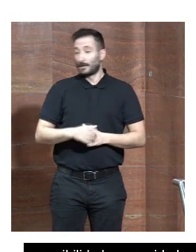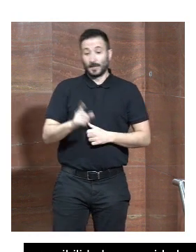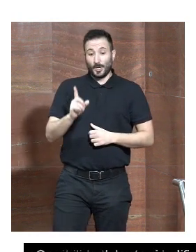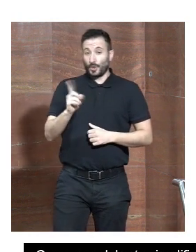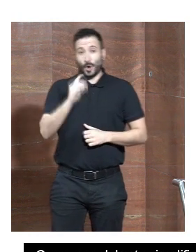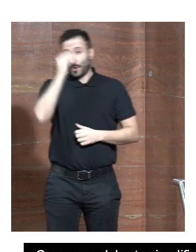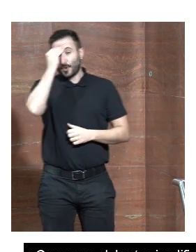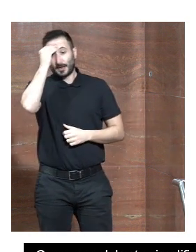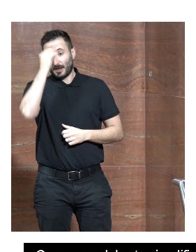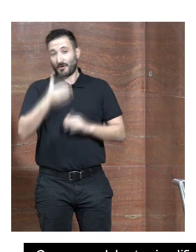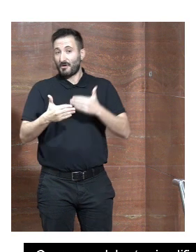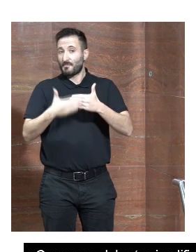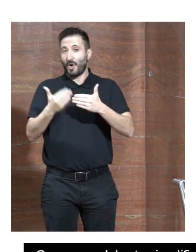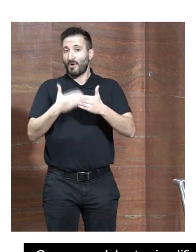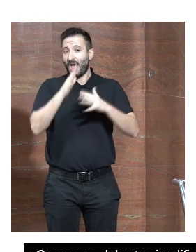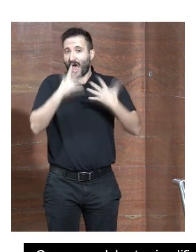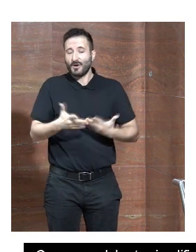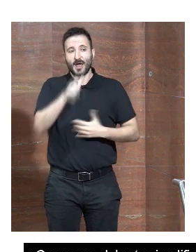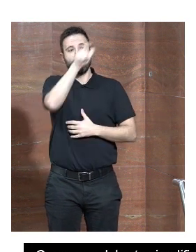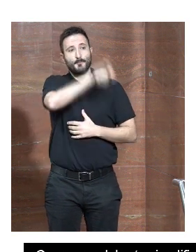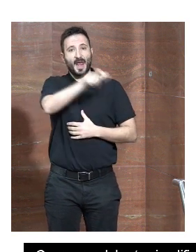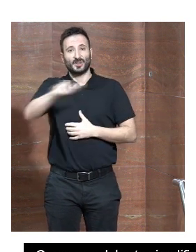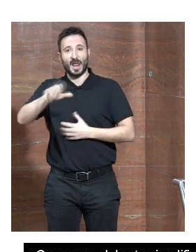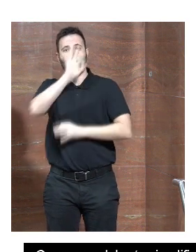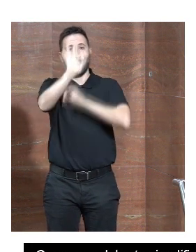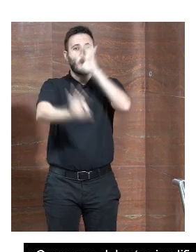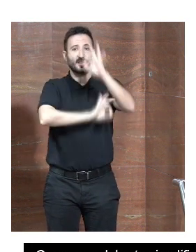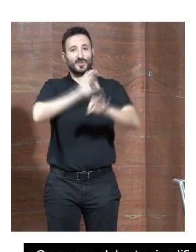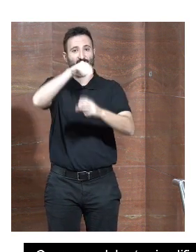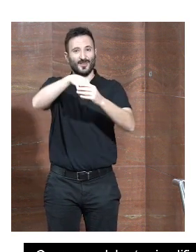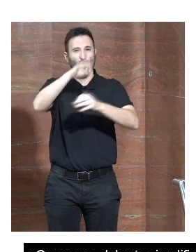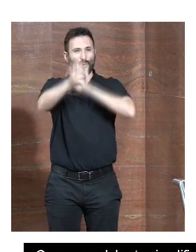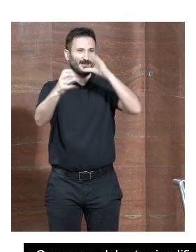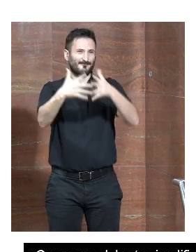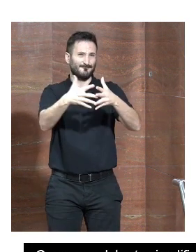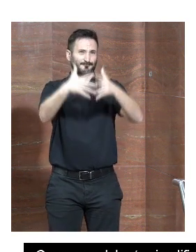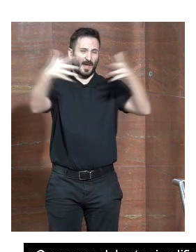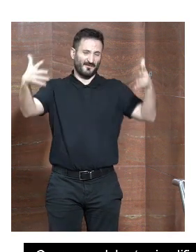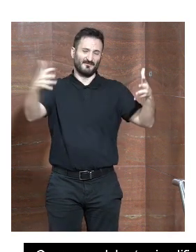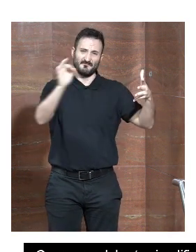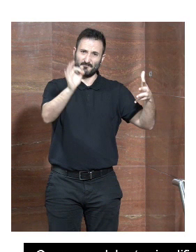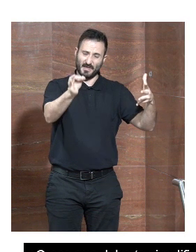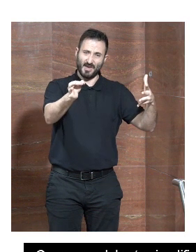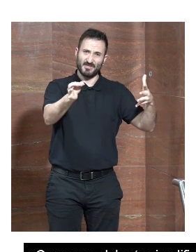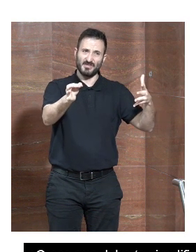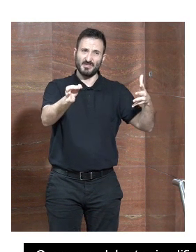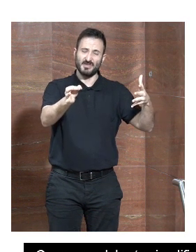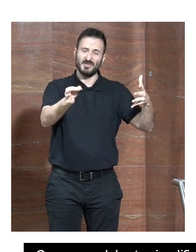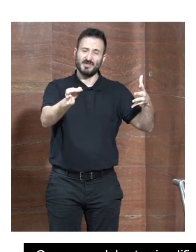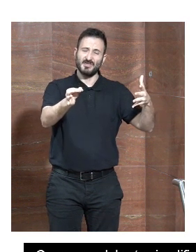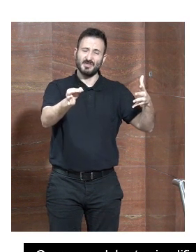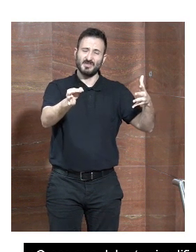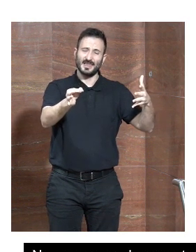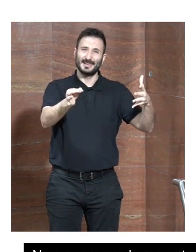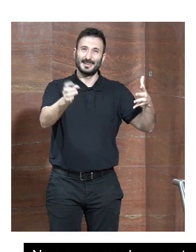lo que estamos viendo, o sea, el hecho cierto es que hay muchas personas en las organizaciones grandes sobre todo, que no saben